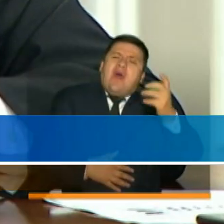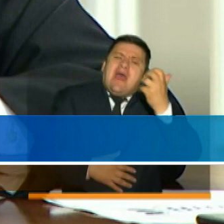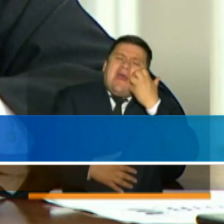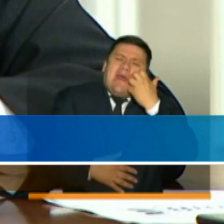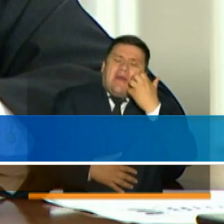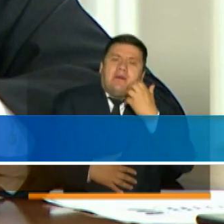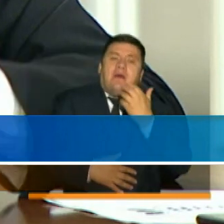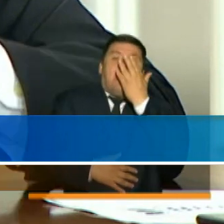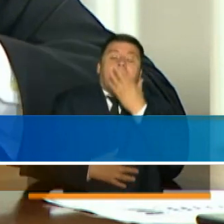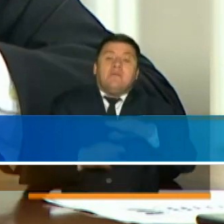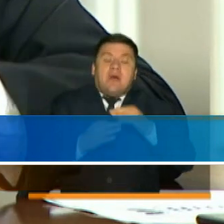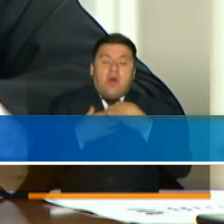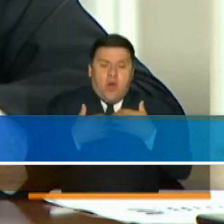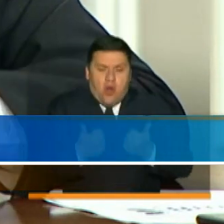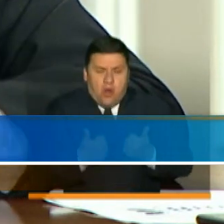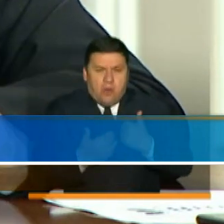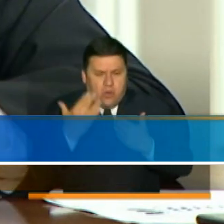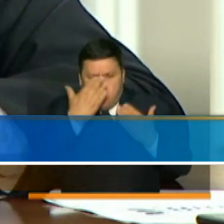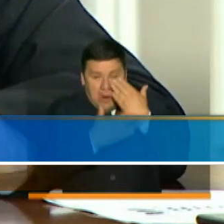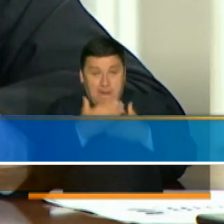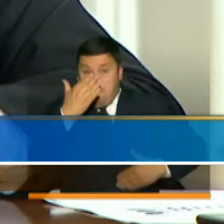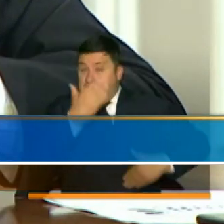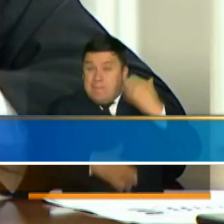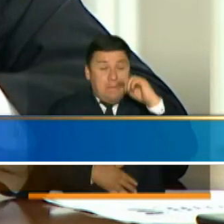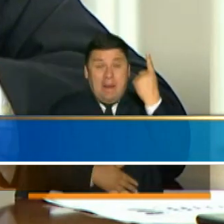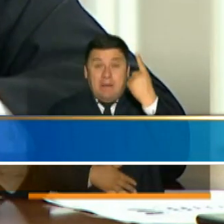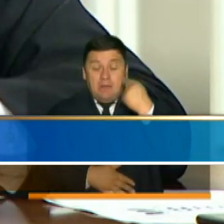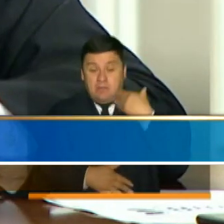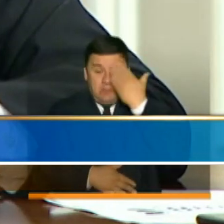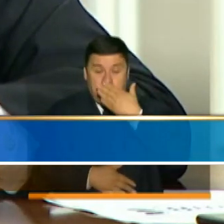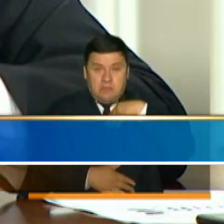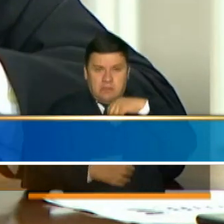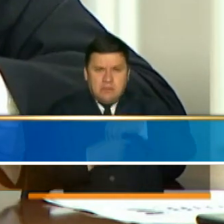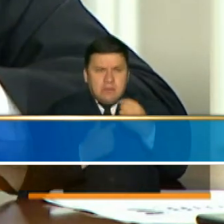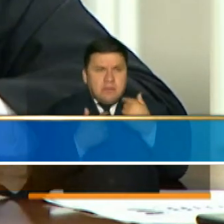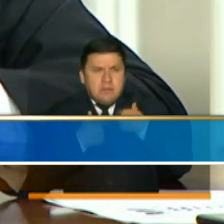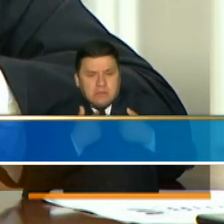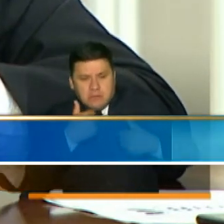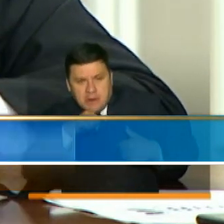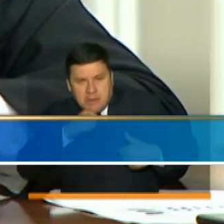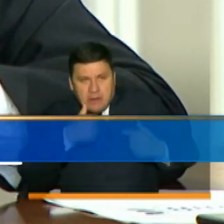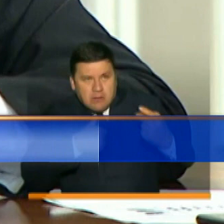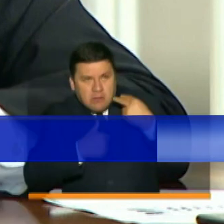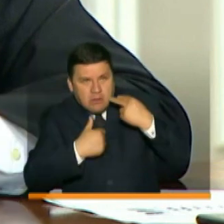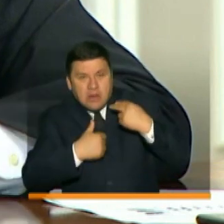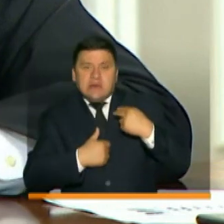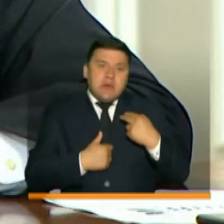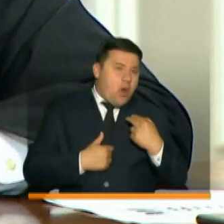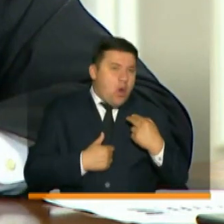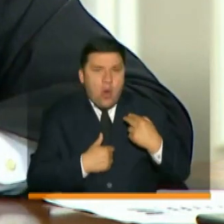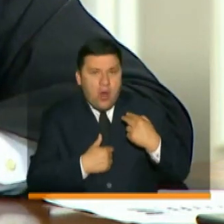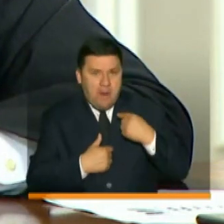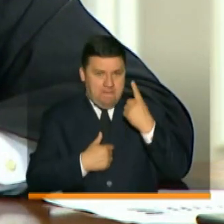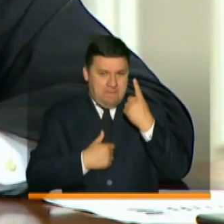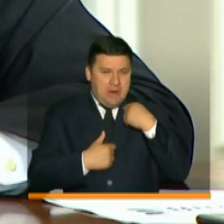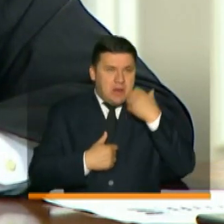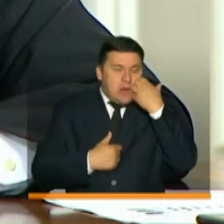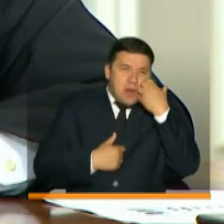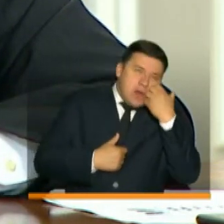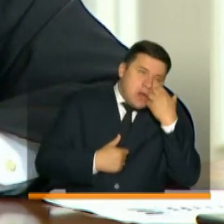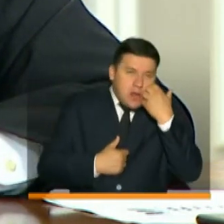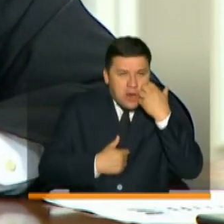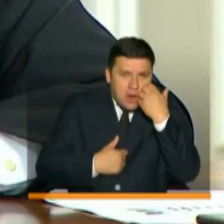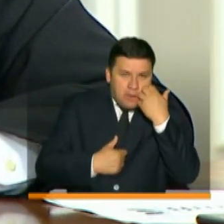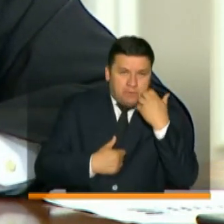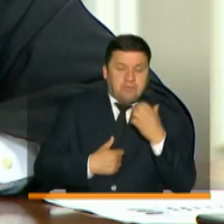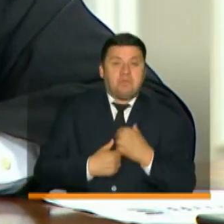tener el diagnóstico. Y la prueba inicial que se hace es la prueba diagnóstica, que nos dice si hay COVID o no hay COVID. Una